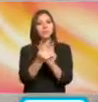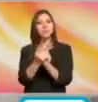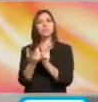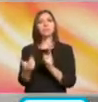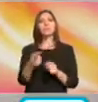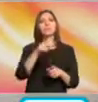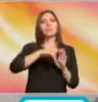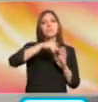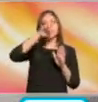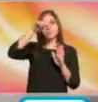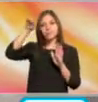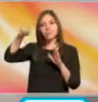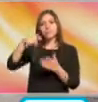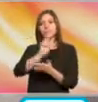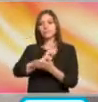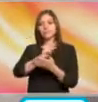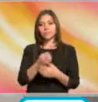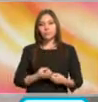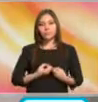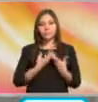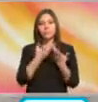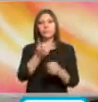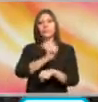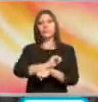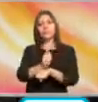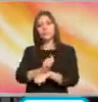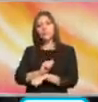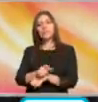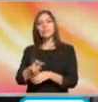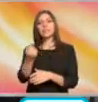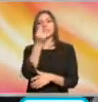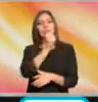pintor, artista, escritor.